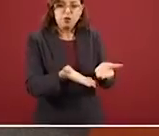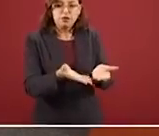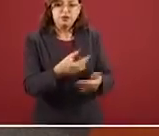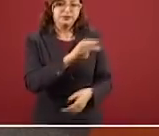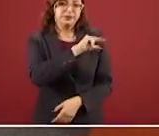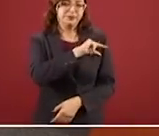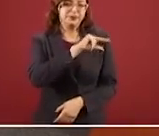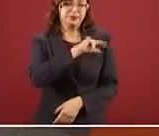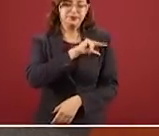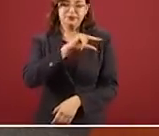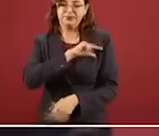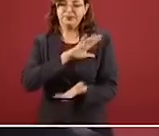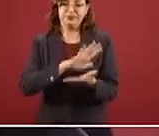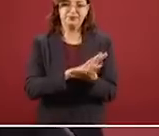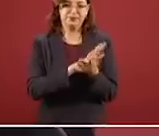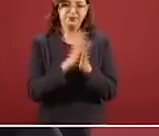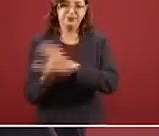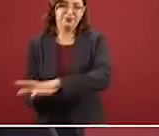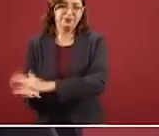A eso se dedicaron.